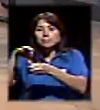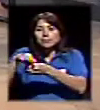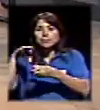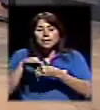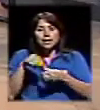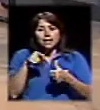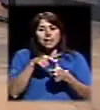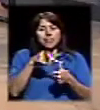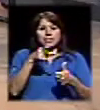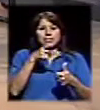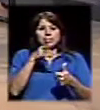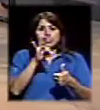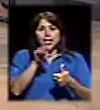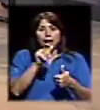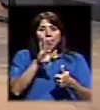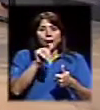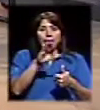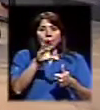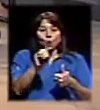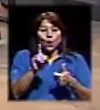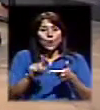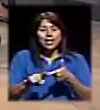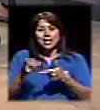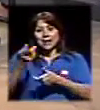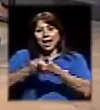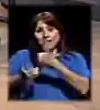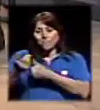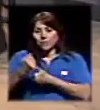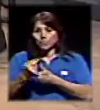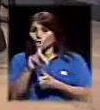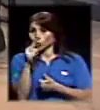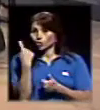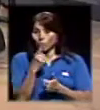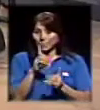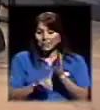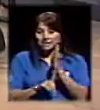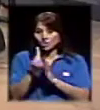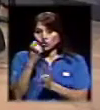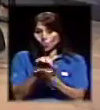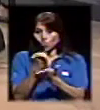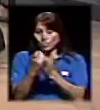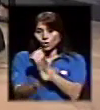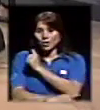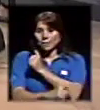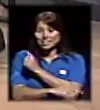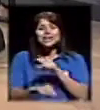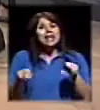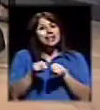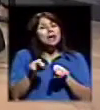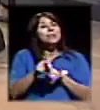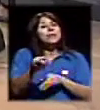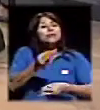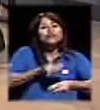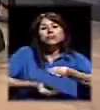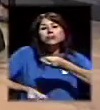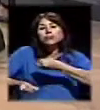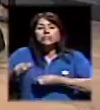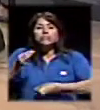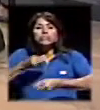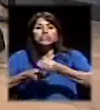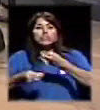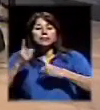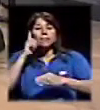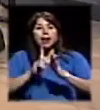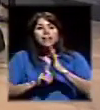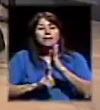desarrollo puramente económico, digamos, del país, sino esa mercancía clave para el desarrollo del Estado costarricense